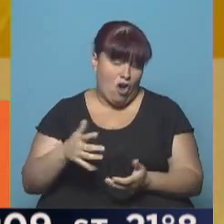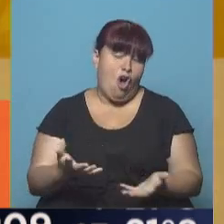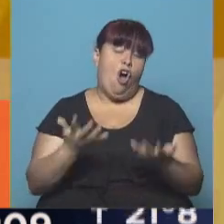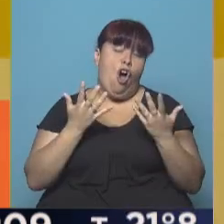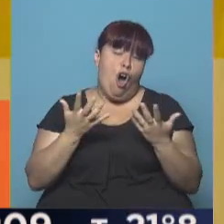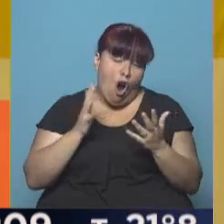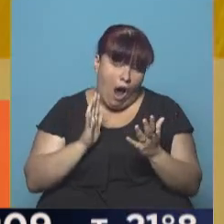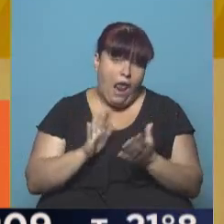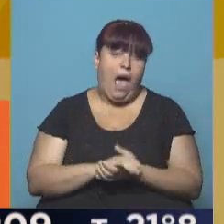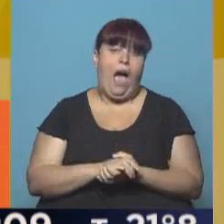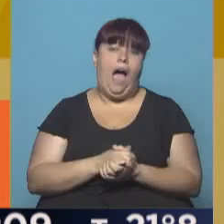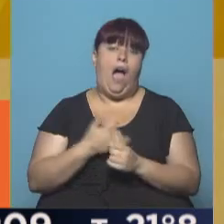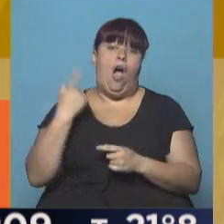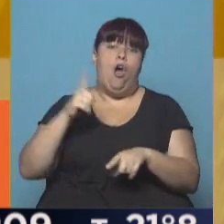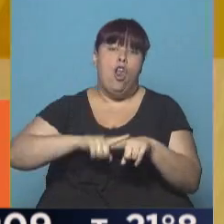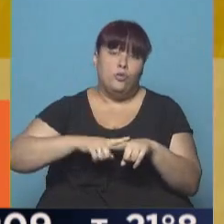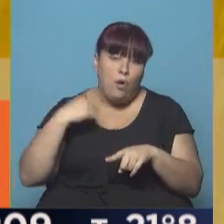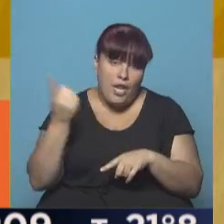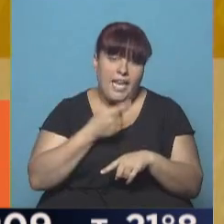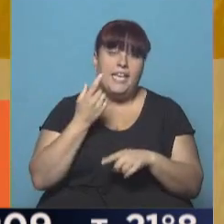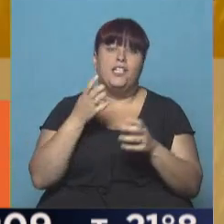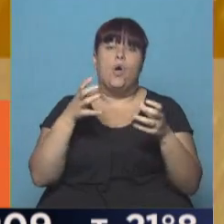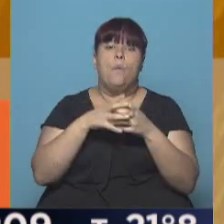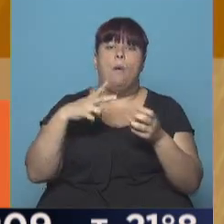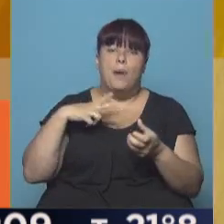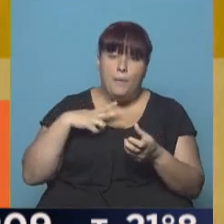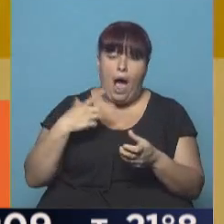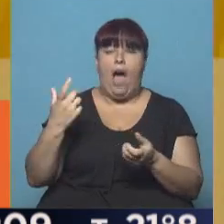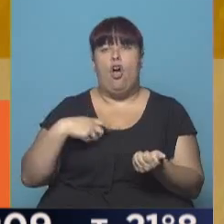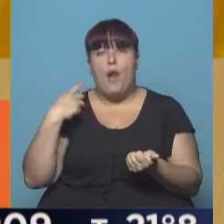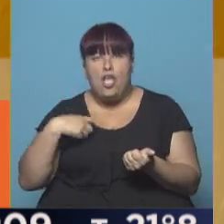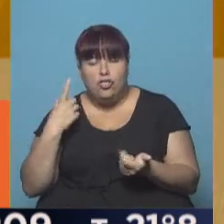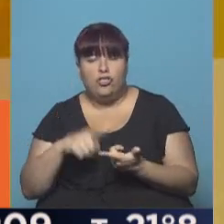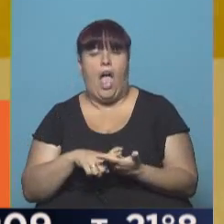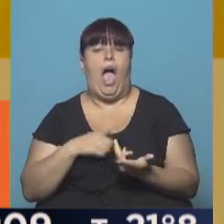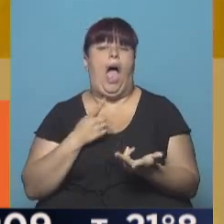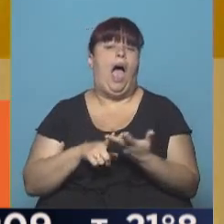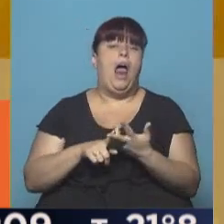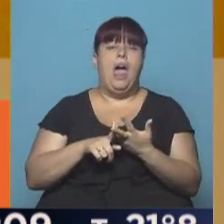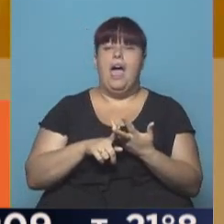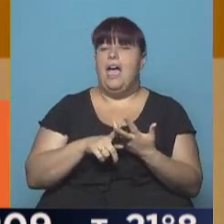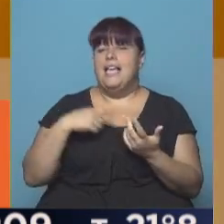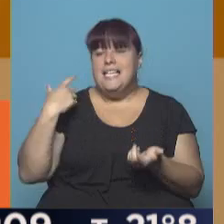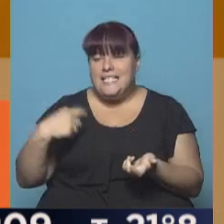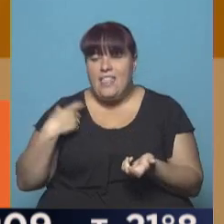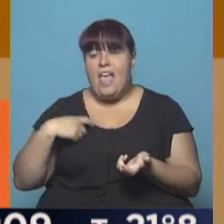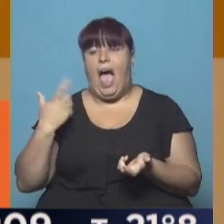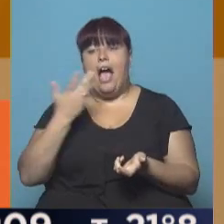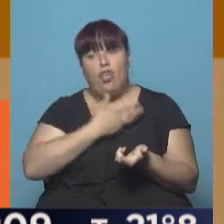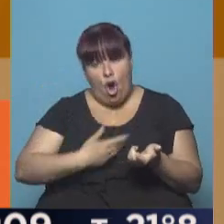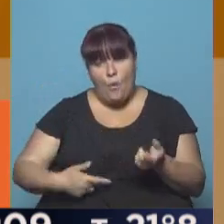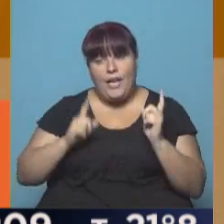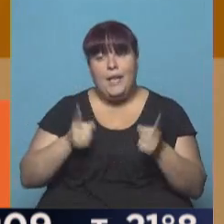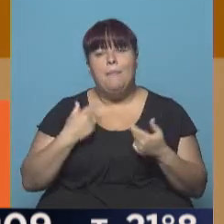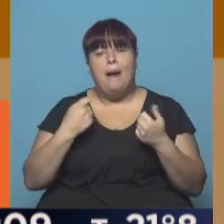haya una voluntad política y de los sectores privados obras sociales eh eh sindicatos Y el gobierno